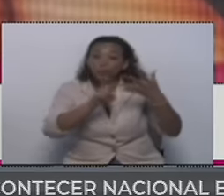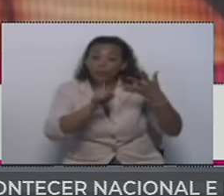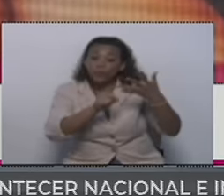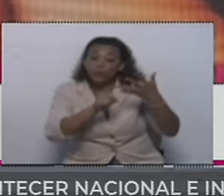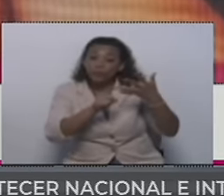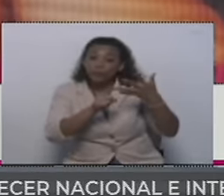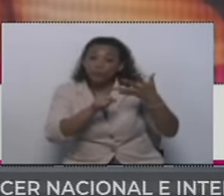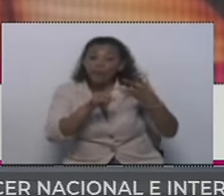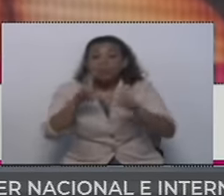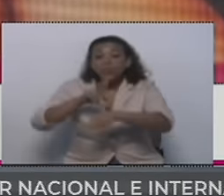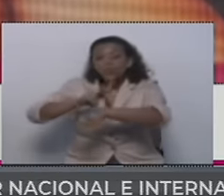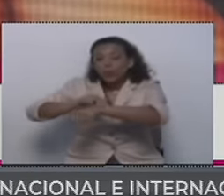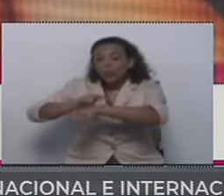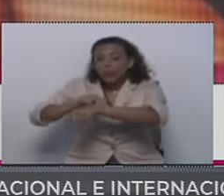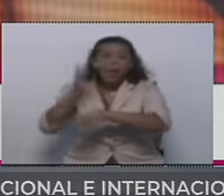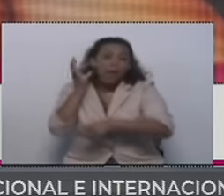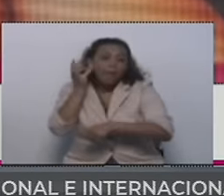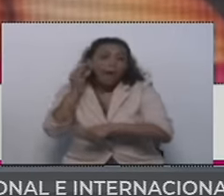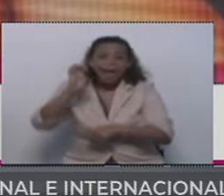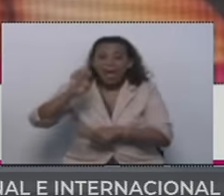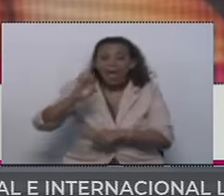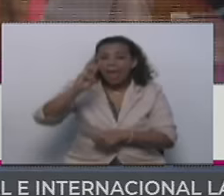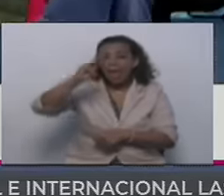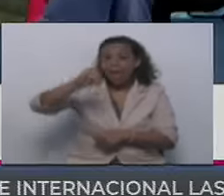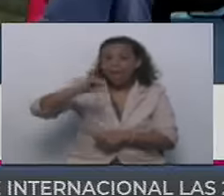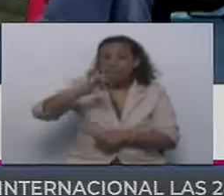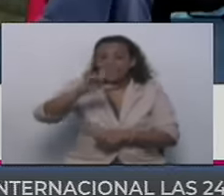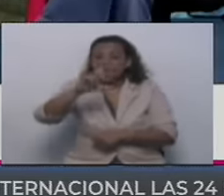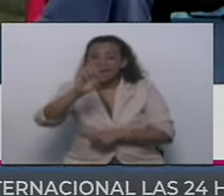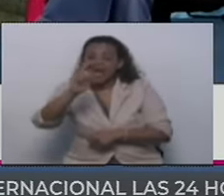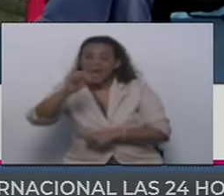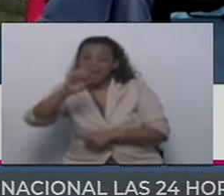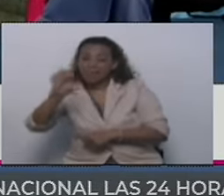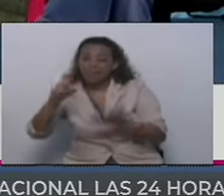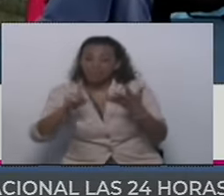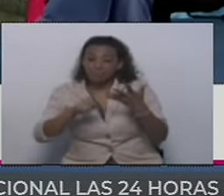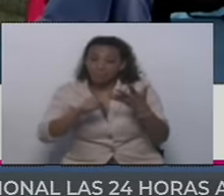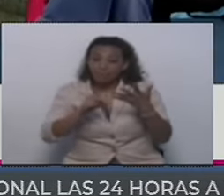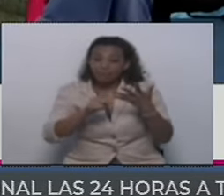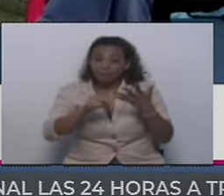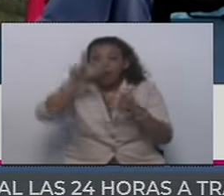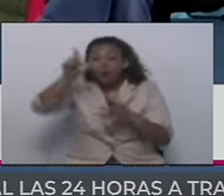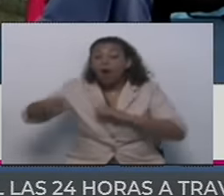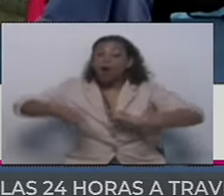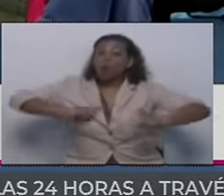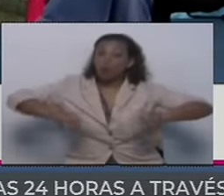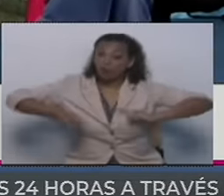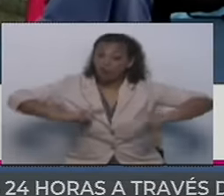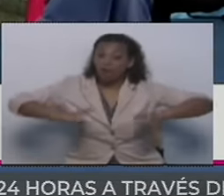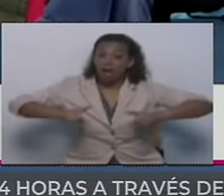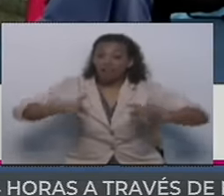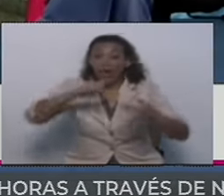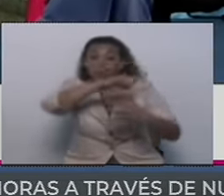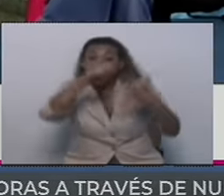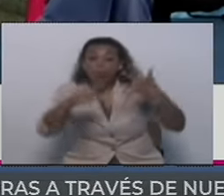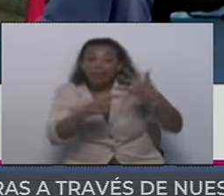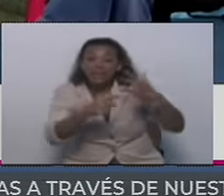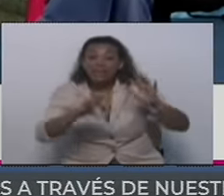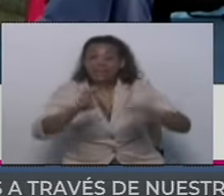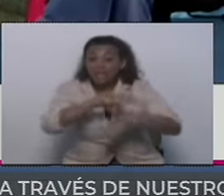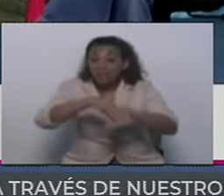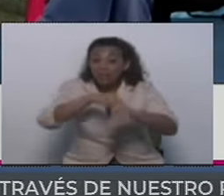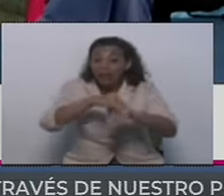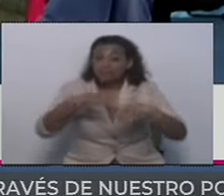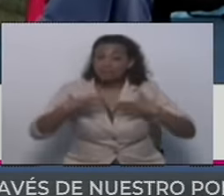la doctora Emilena Romero, bienvenida, que es la coordinadora del Vértice de Salud de la